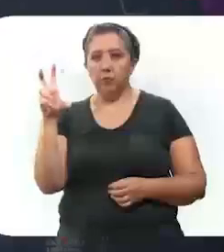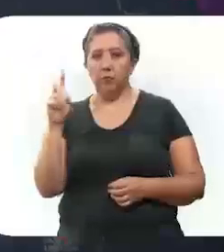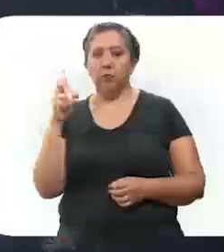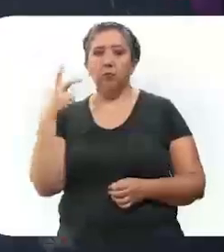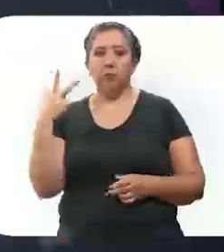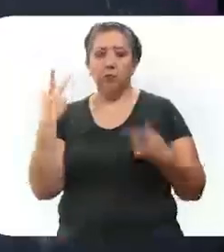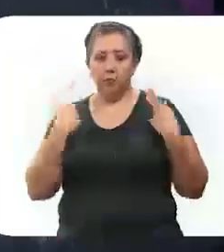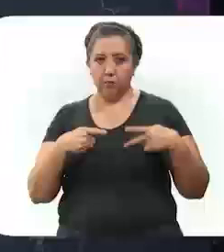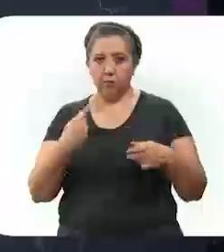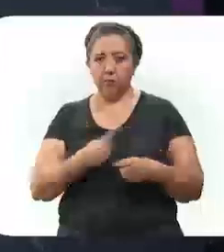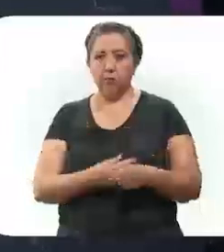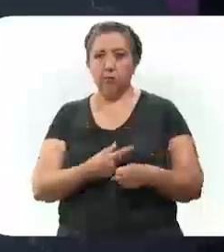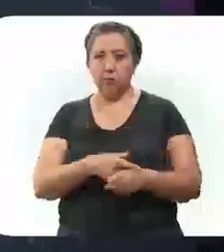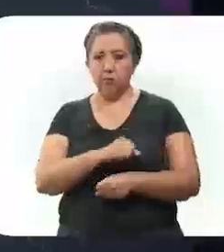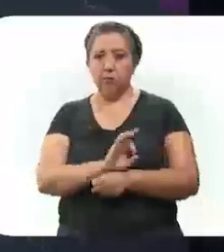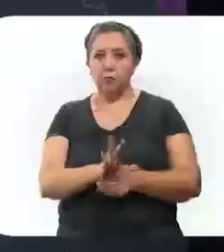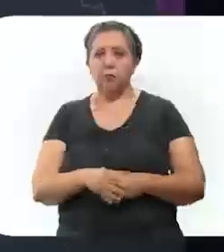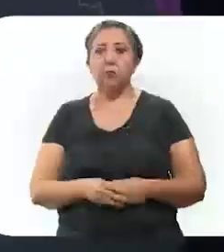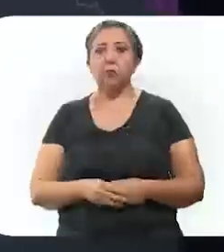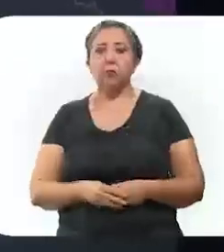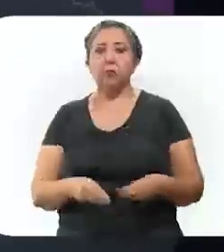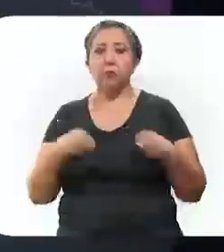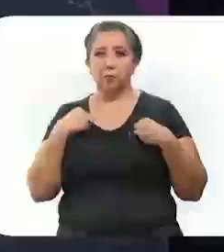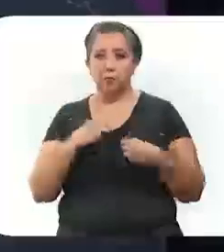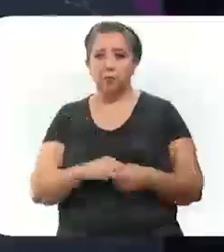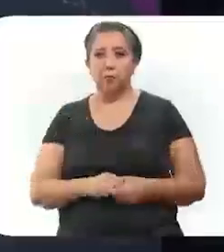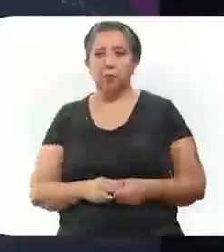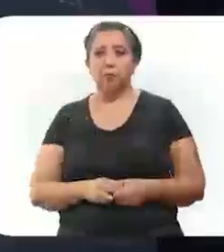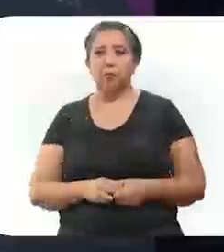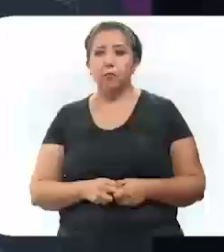47.338 personas contagiadas de coronavirus, que viven en